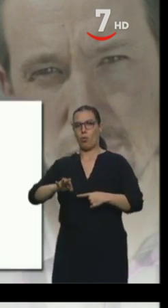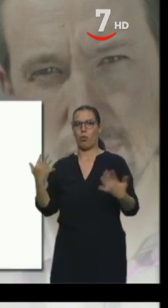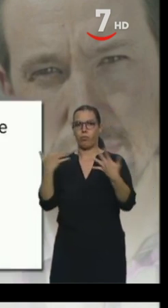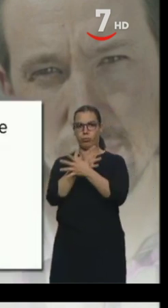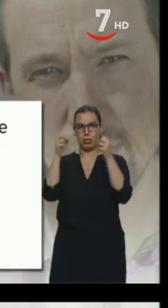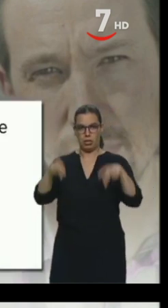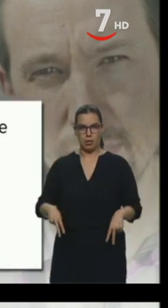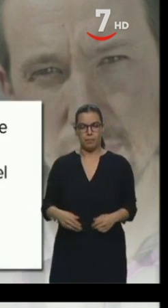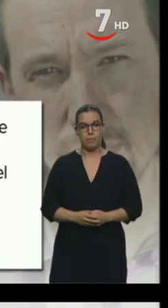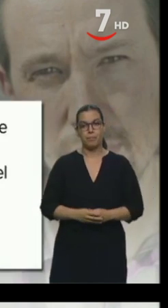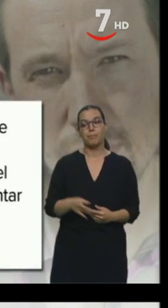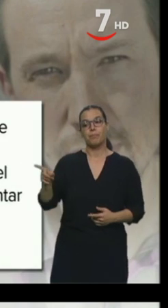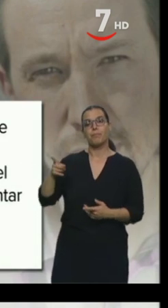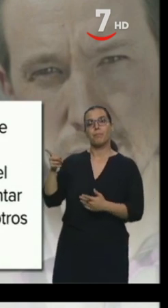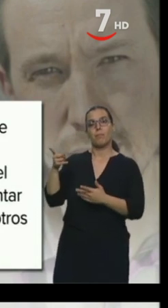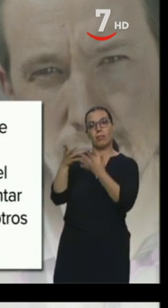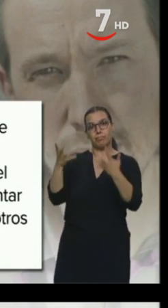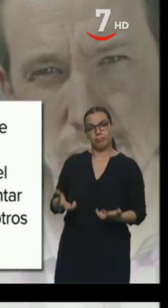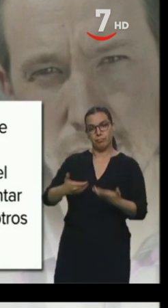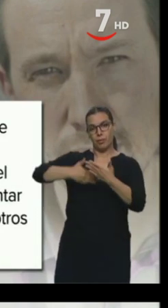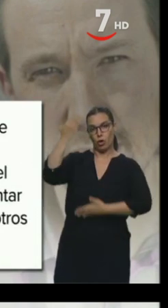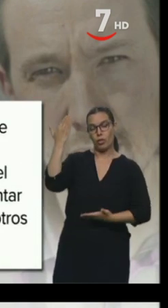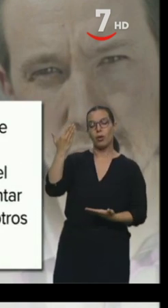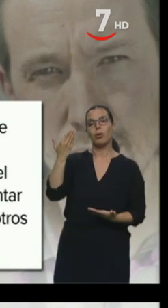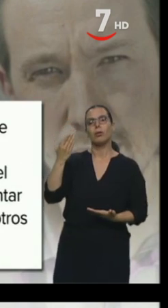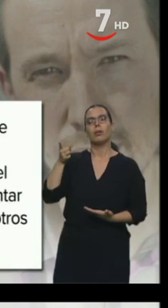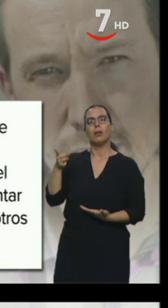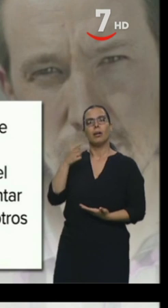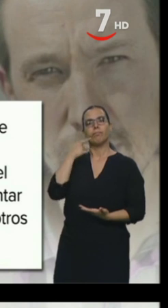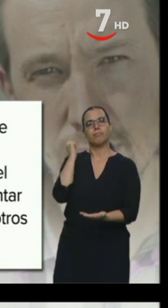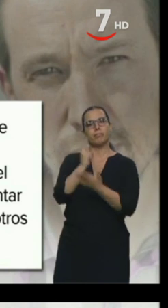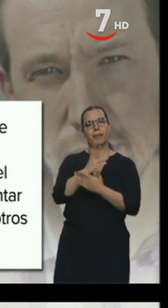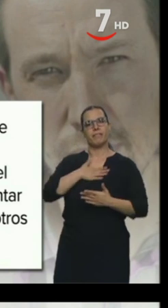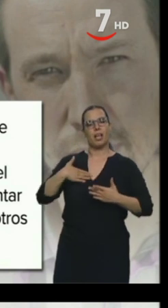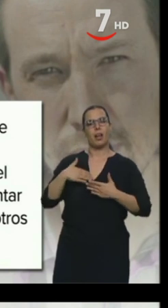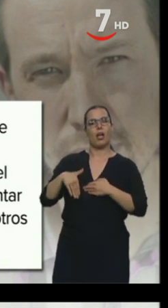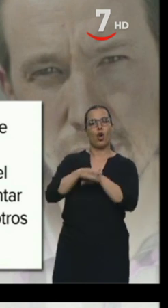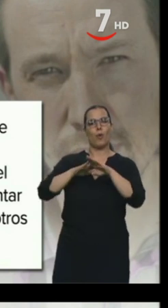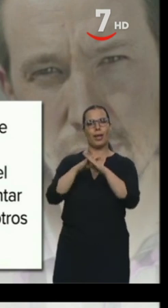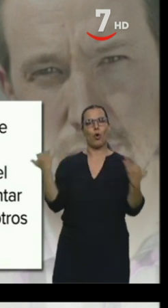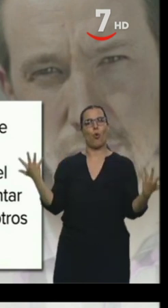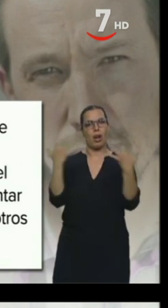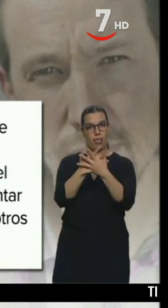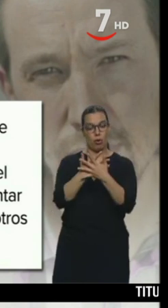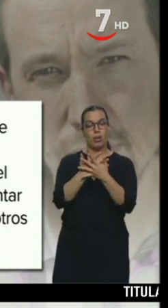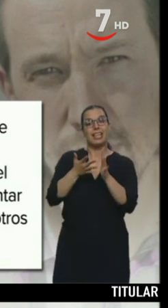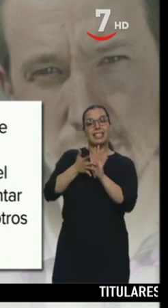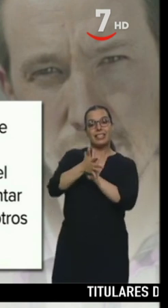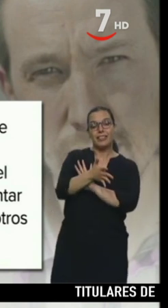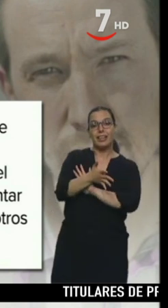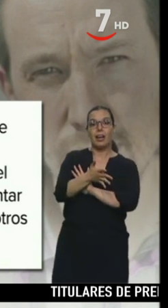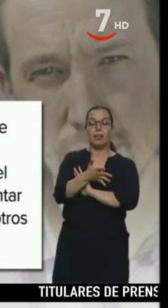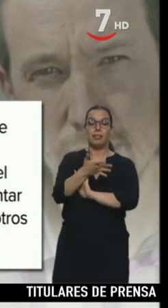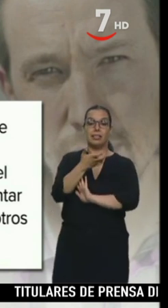En un artículo en La Vanguardia, Pablo Iglesias sigue apostando por un gobierno de coalición. La novedad es que esta vez, si fracasa esa propuesta en